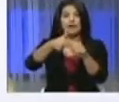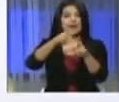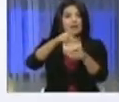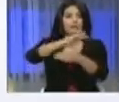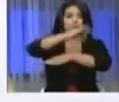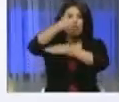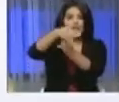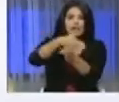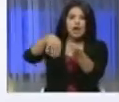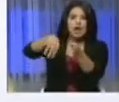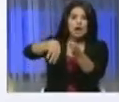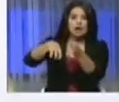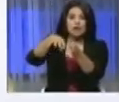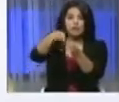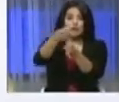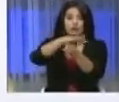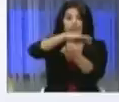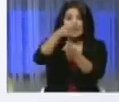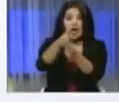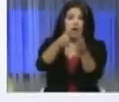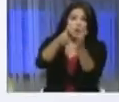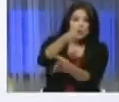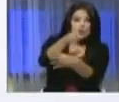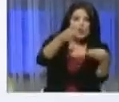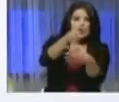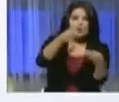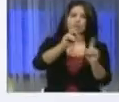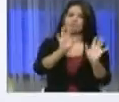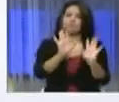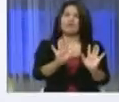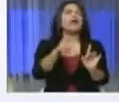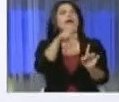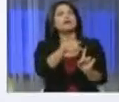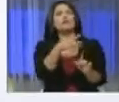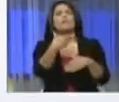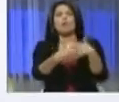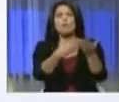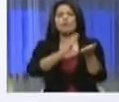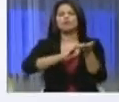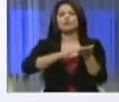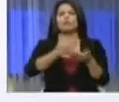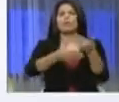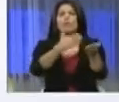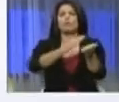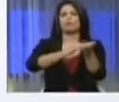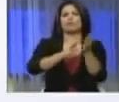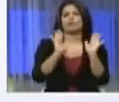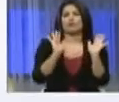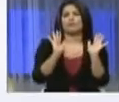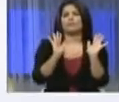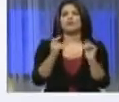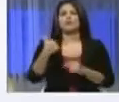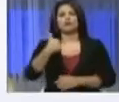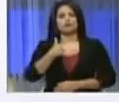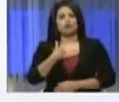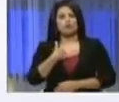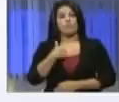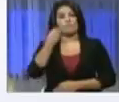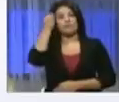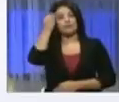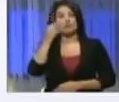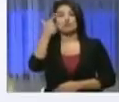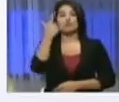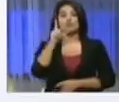que ir trabajando su solución, pero no se va a solucionar de la noche a la mañana. Un litro de gasolina